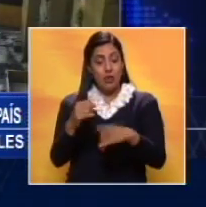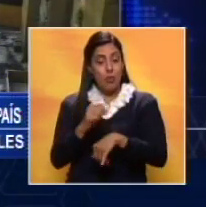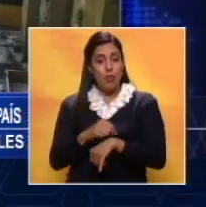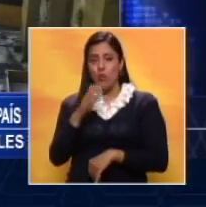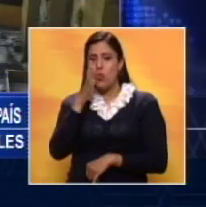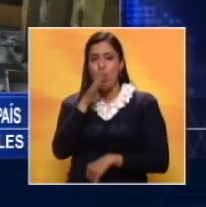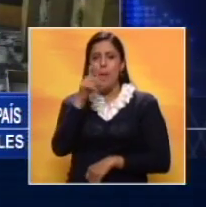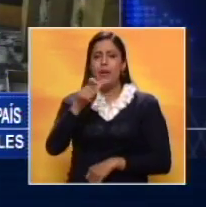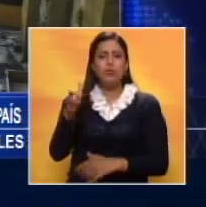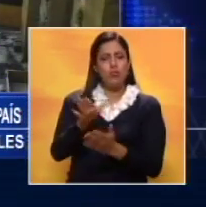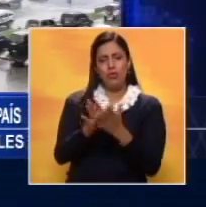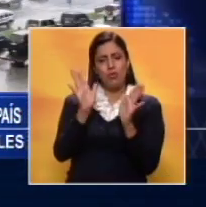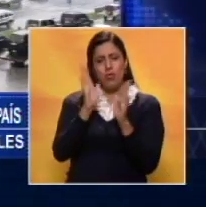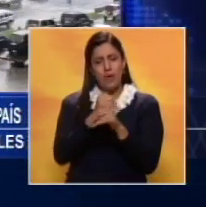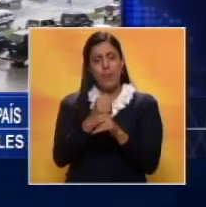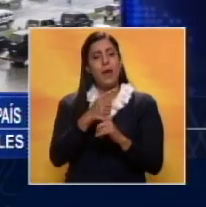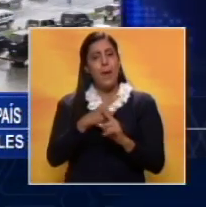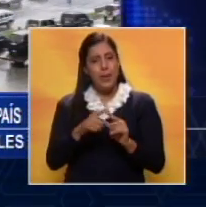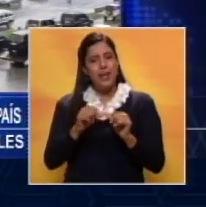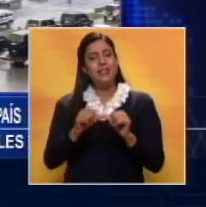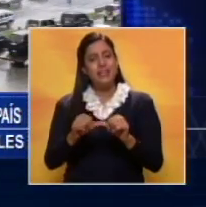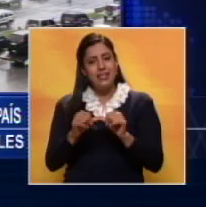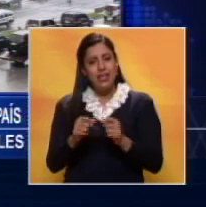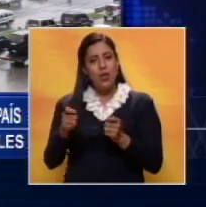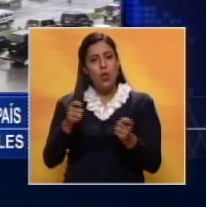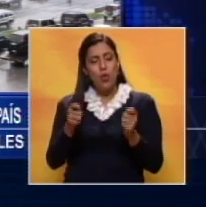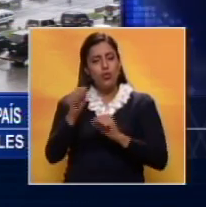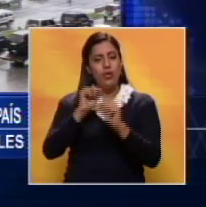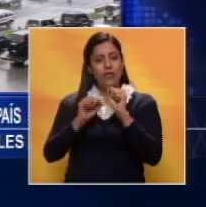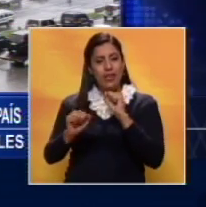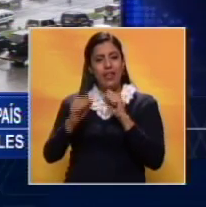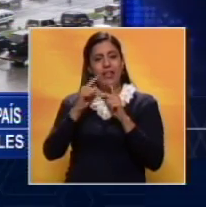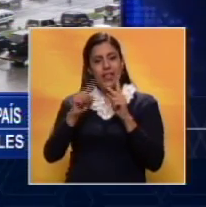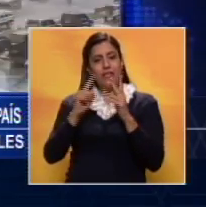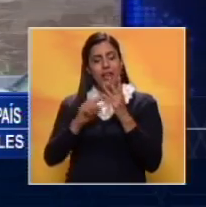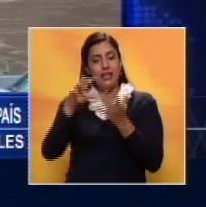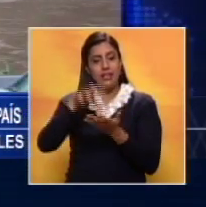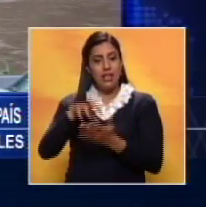momento no se registran víctimas mortales y continúan las medidas preventivas en